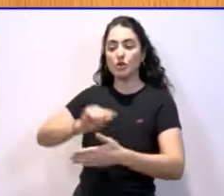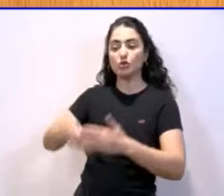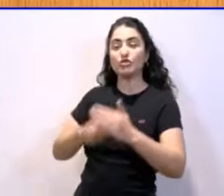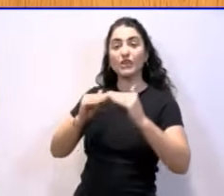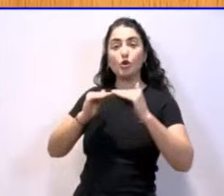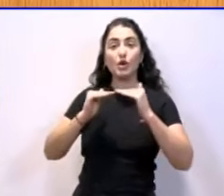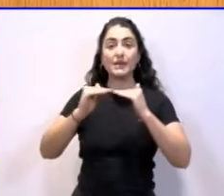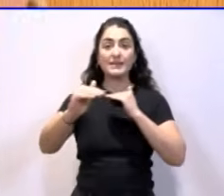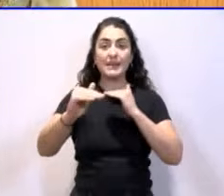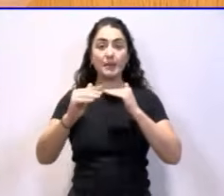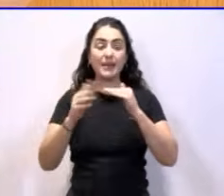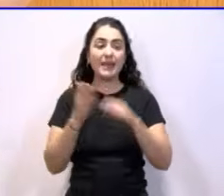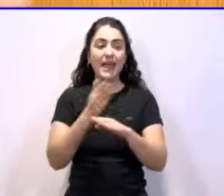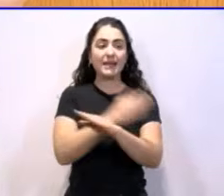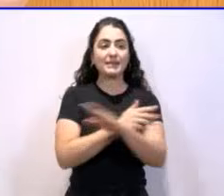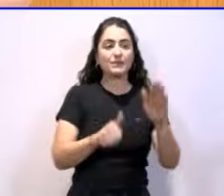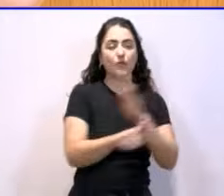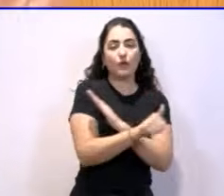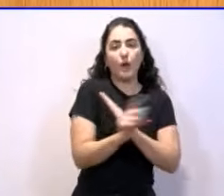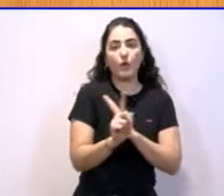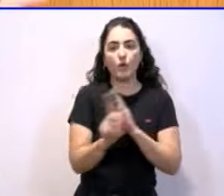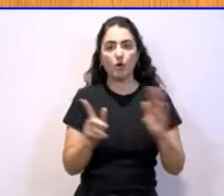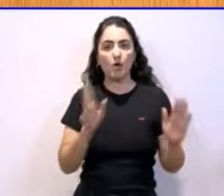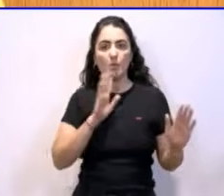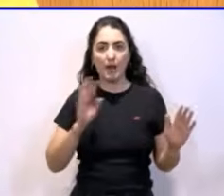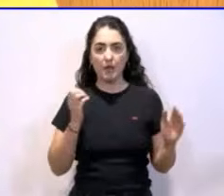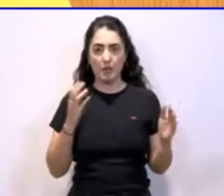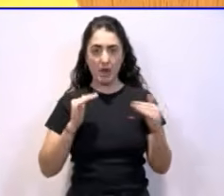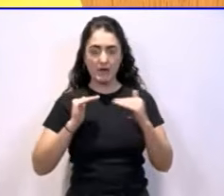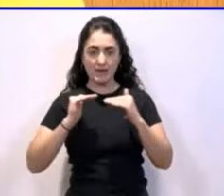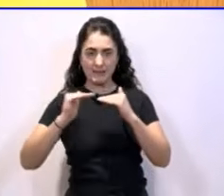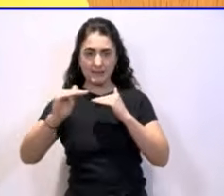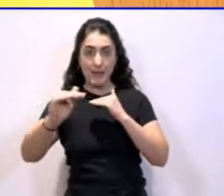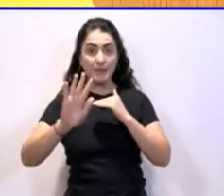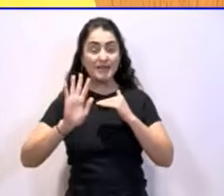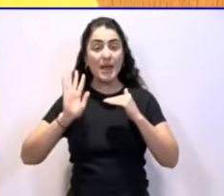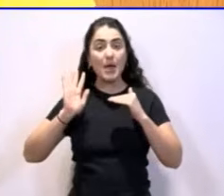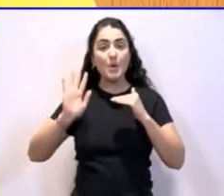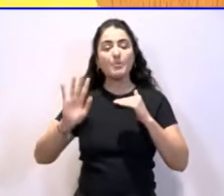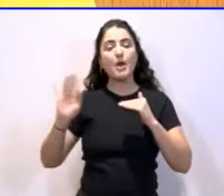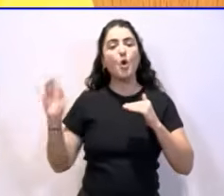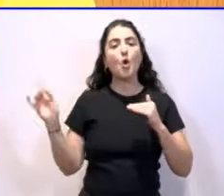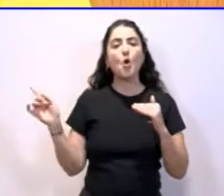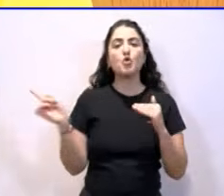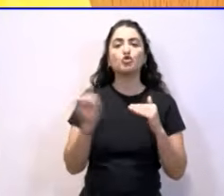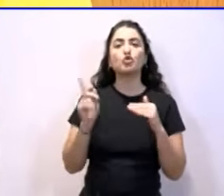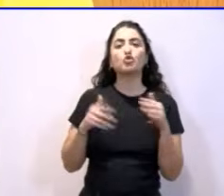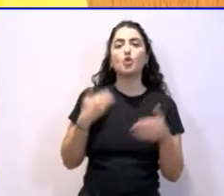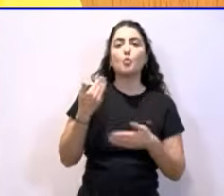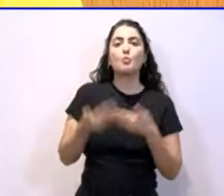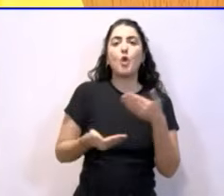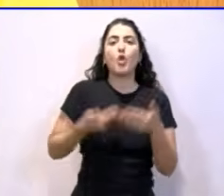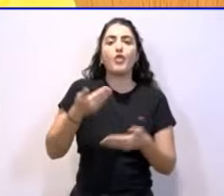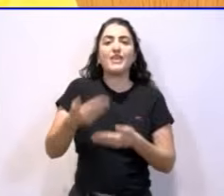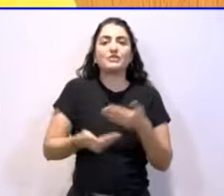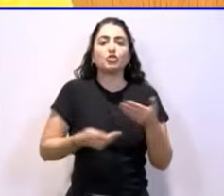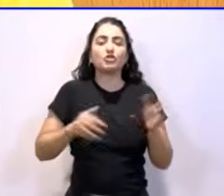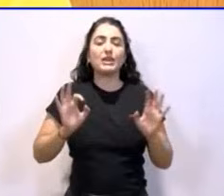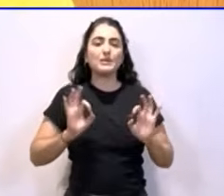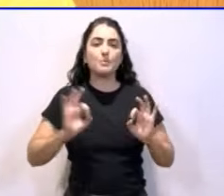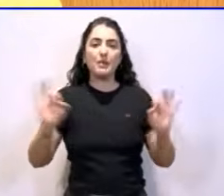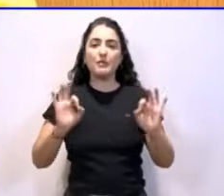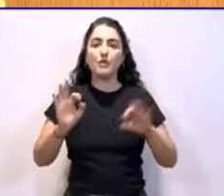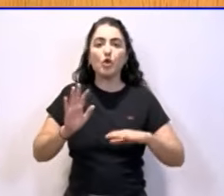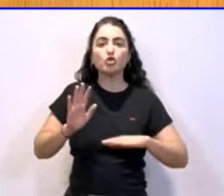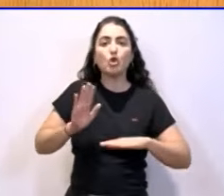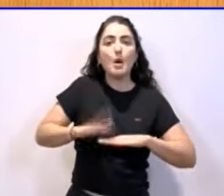no estaban en fraude, que a mí me parece bien que se estabilicen, pero no, precisamente no son procesos que sean específicamente dirigidos